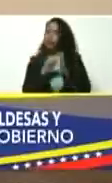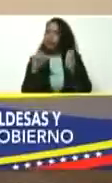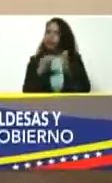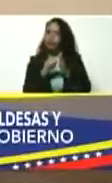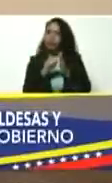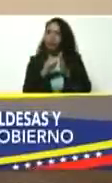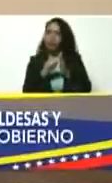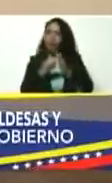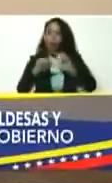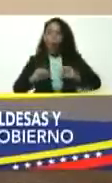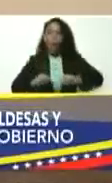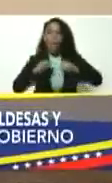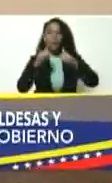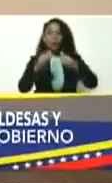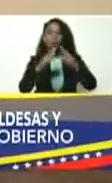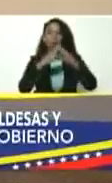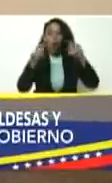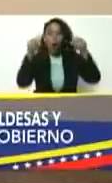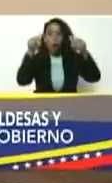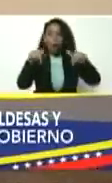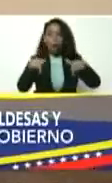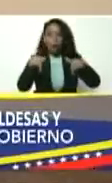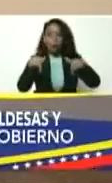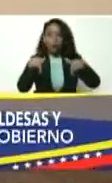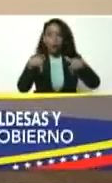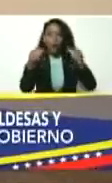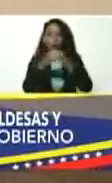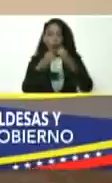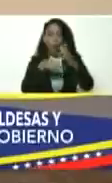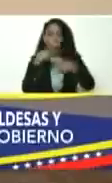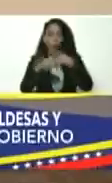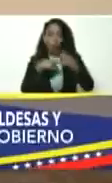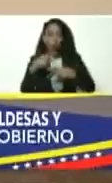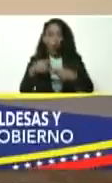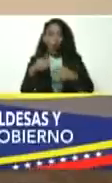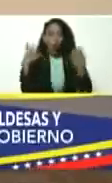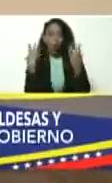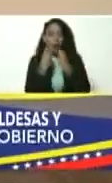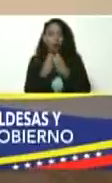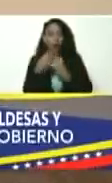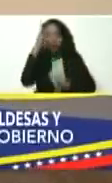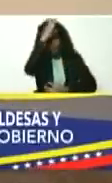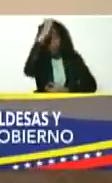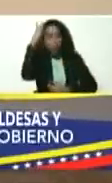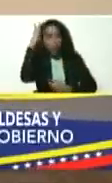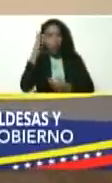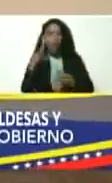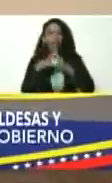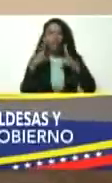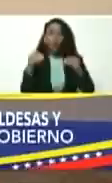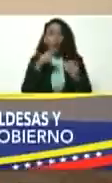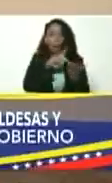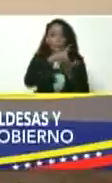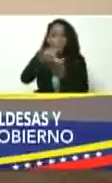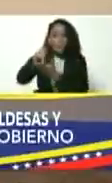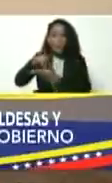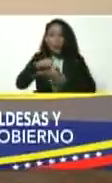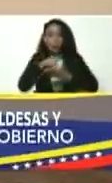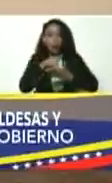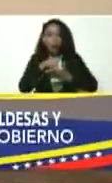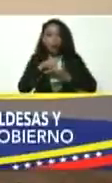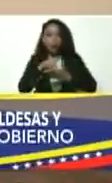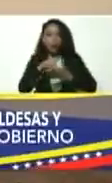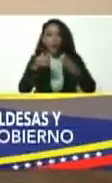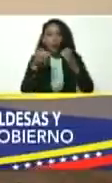empezó todo aquí cálculo político y compañero diosdado cabello rondón y todos los miembros del